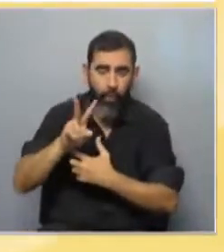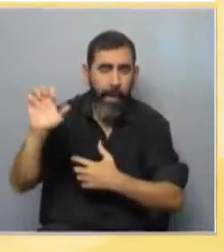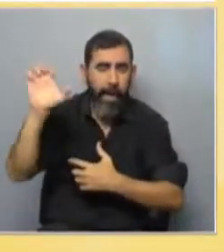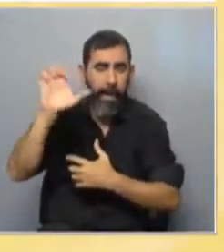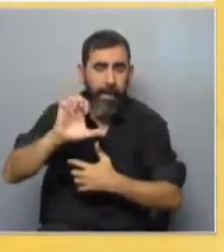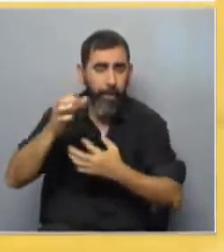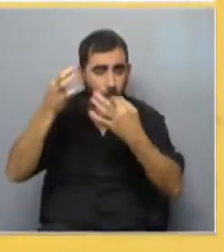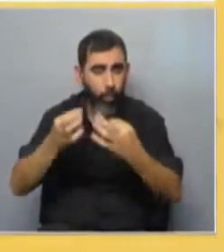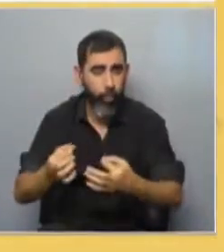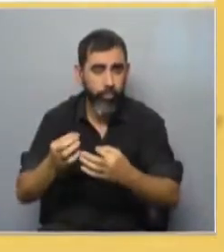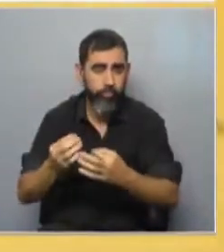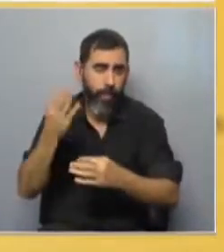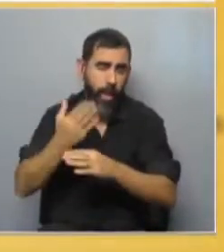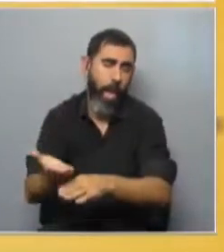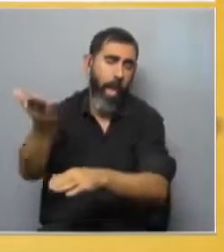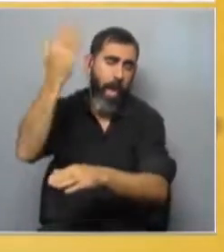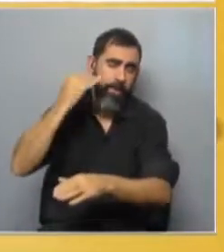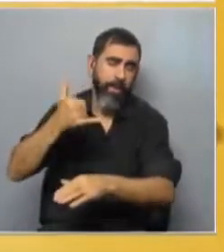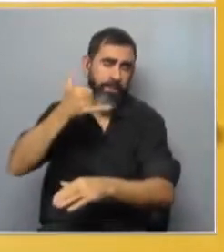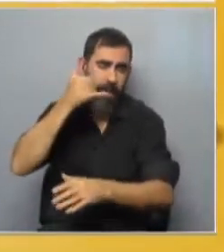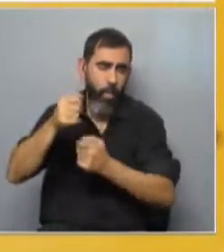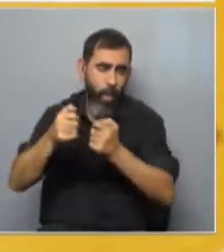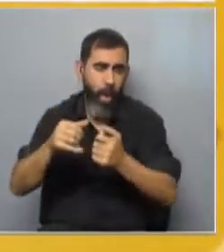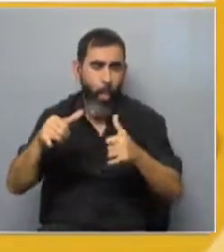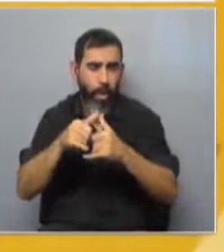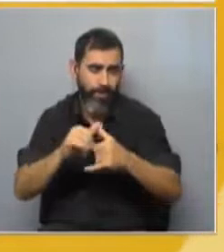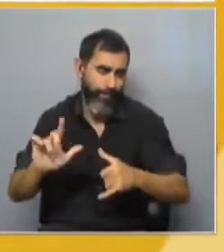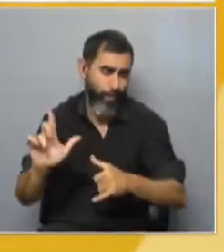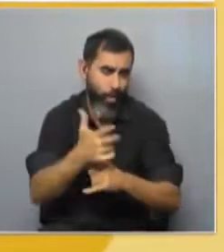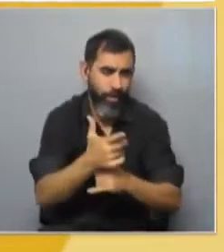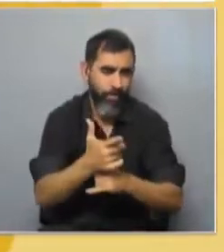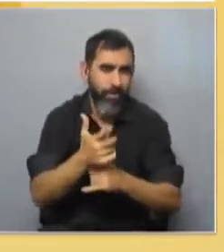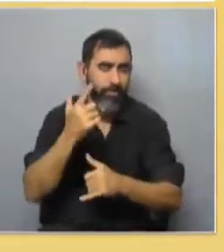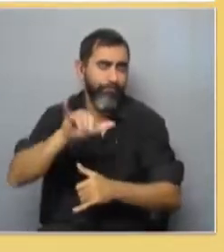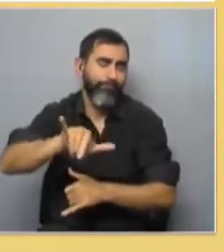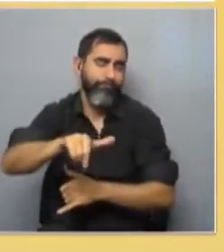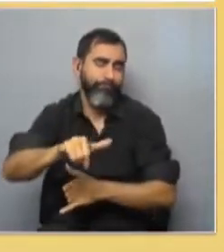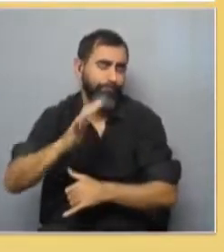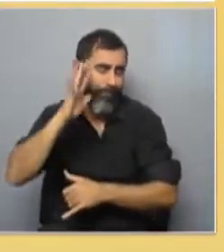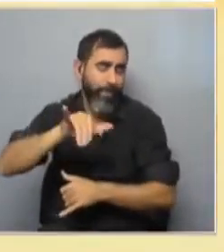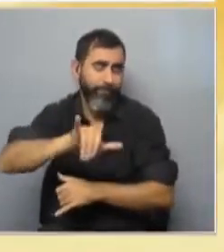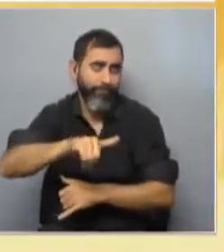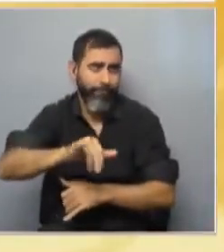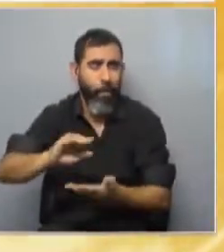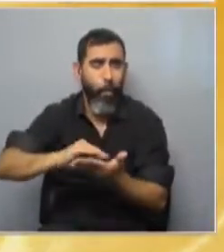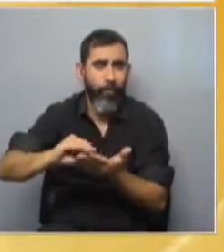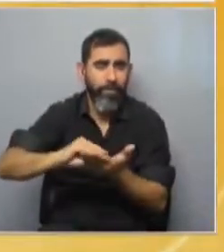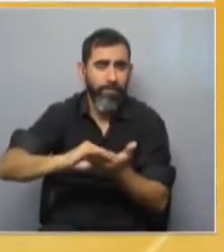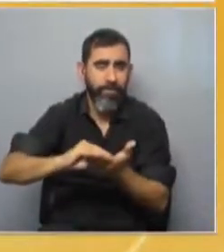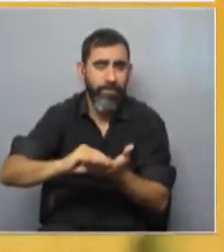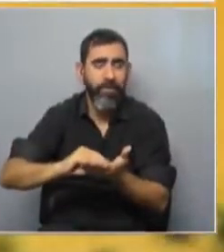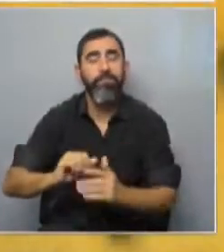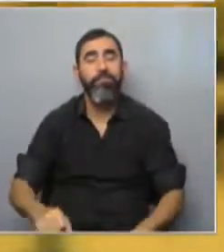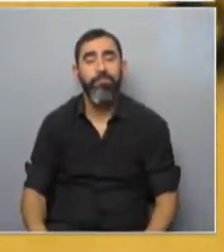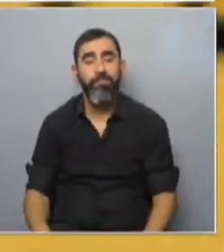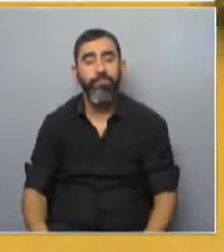en tiempos anteriores a los celulares y al WhatsApp, entonces habrá sonado algún teléfono fijo en la oficina que estaba en Tristán Narvaja